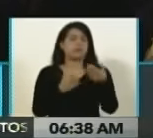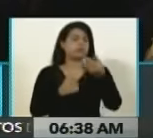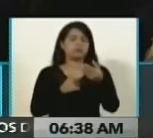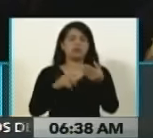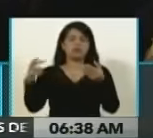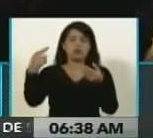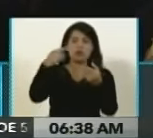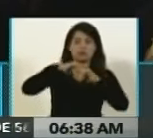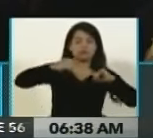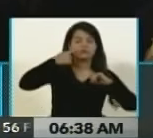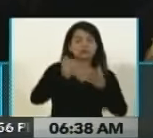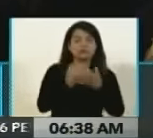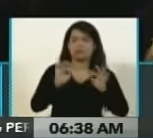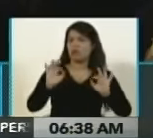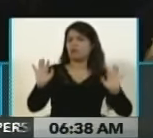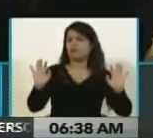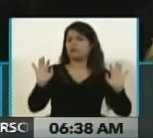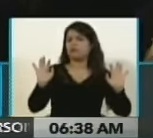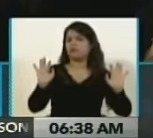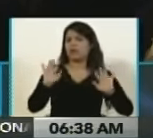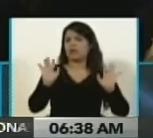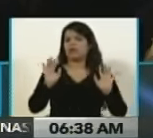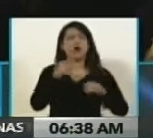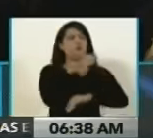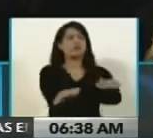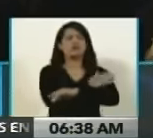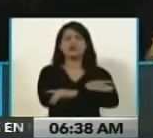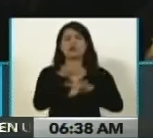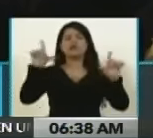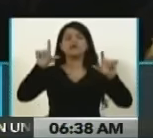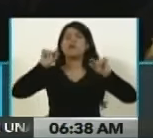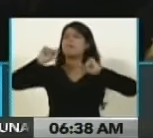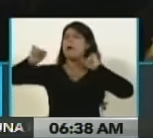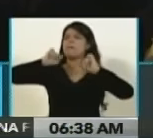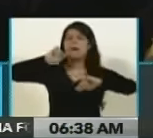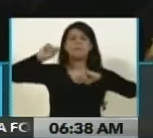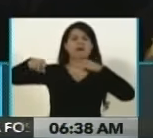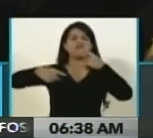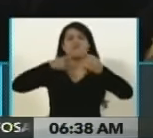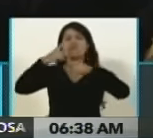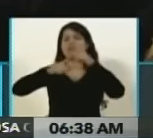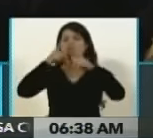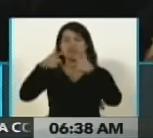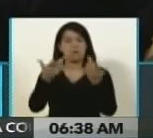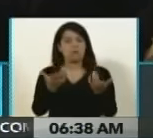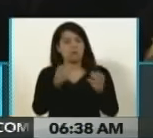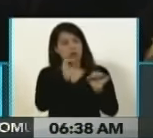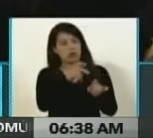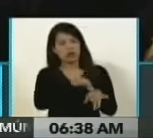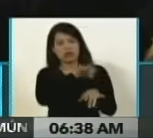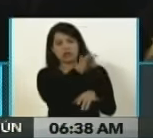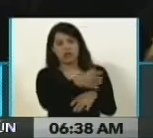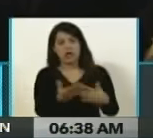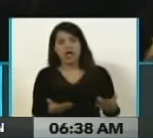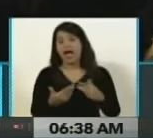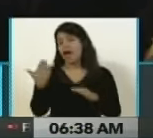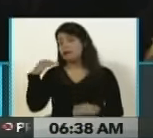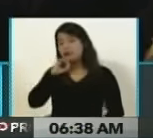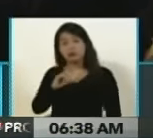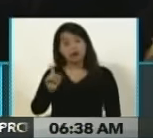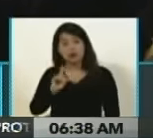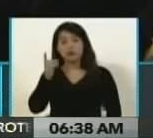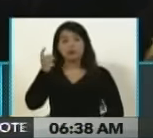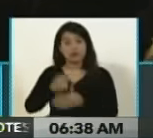fisgoneando eso, pues. La oposición dice lo que quiere por la televisión, ¿no? En esa época eso no era posible.